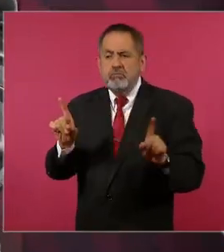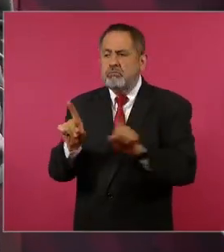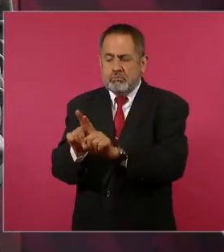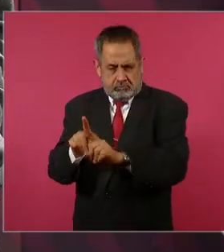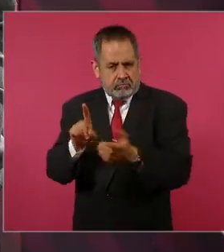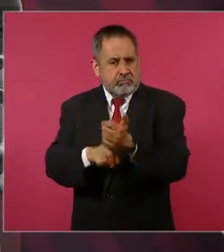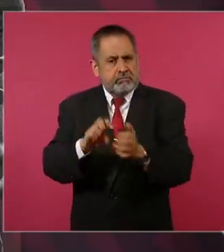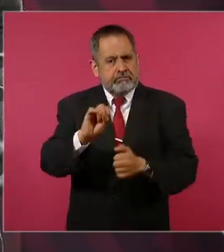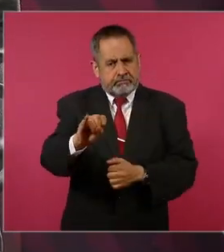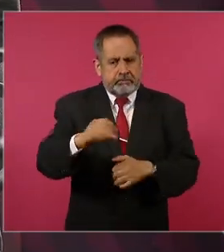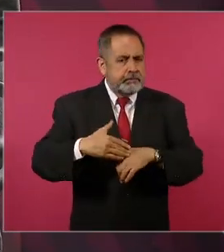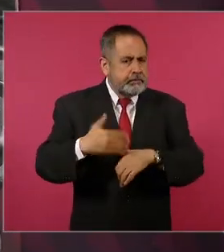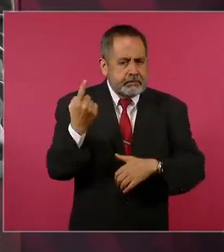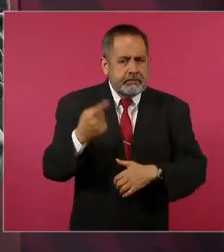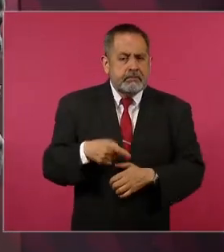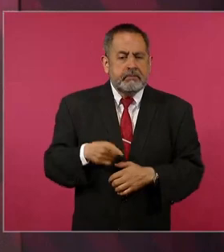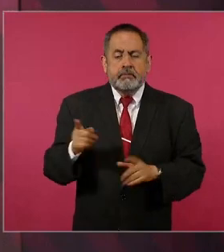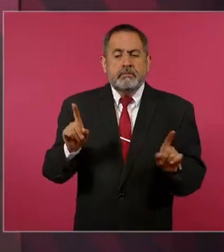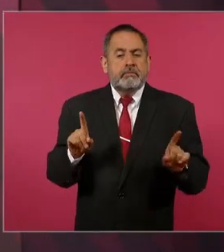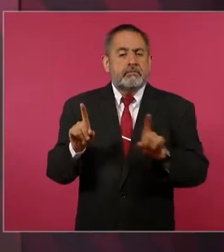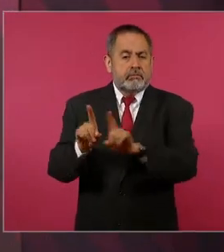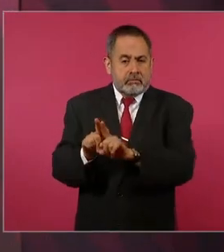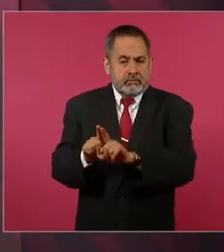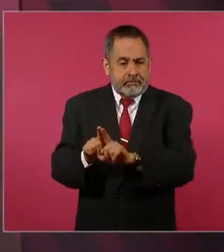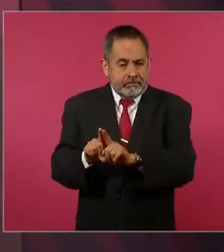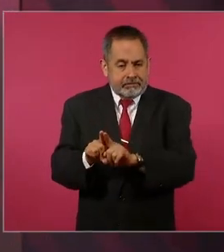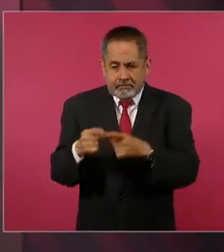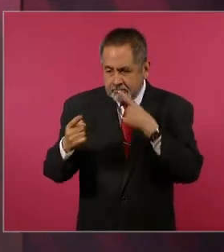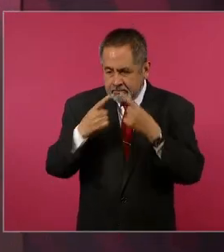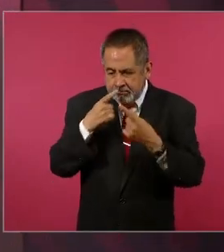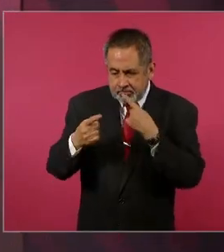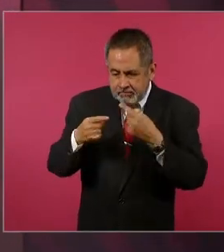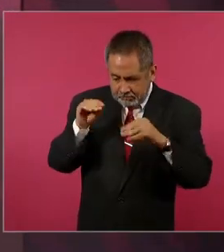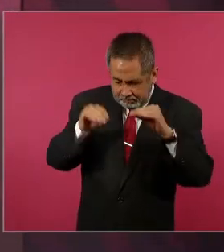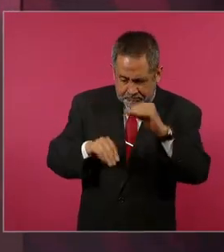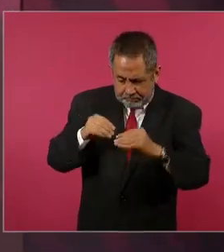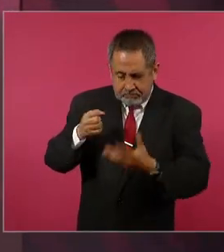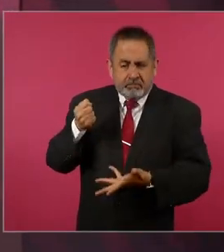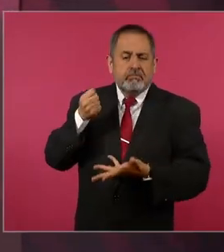porque se tiene que presentar el presupuesto del año próximo.